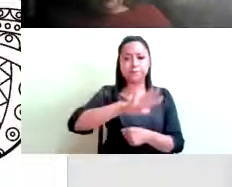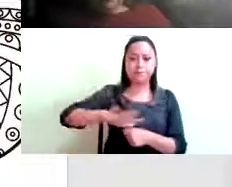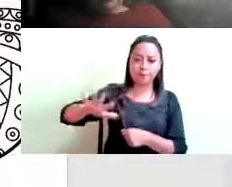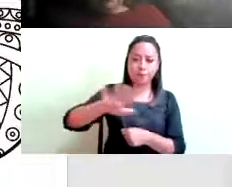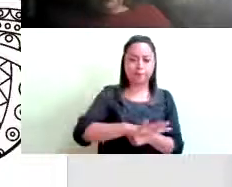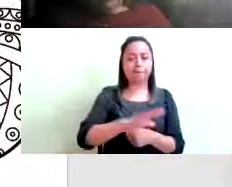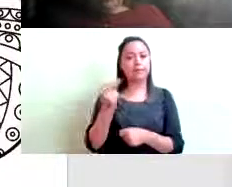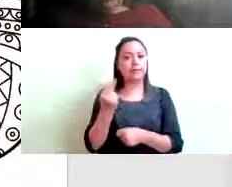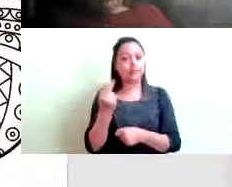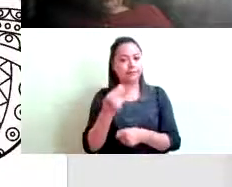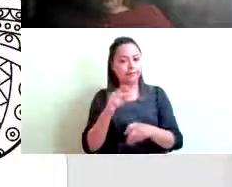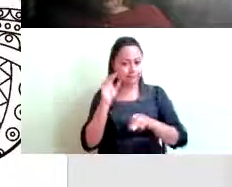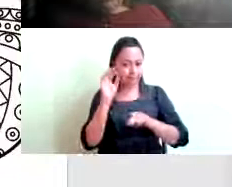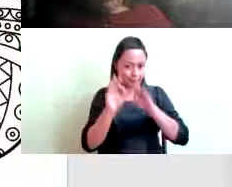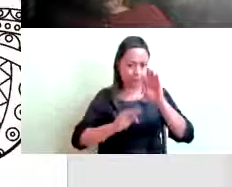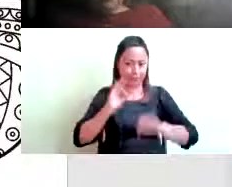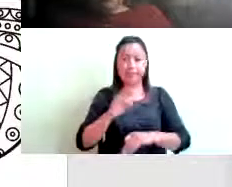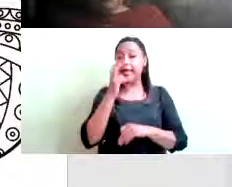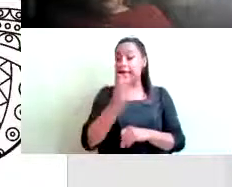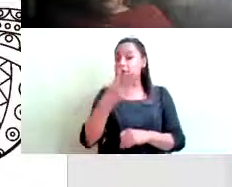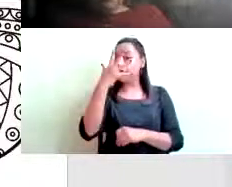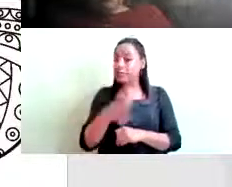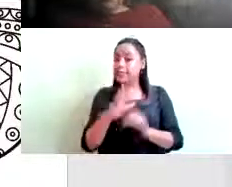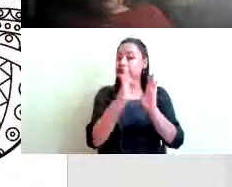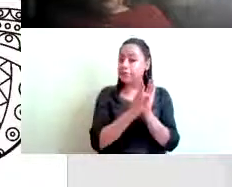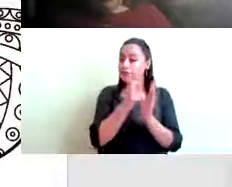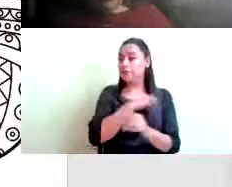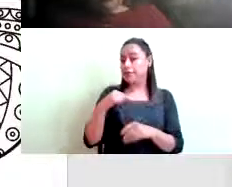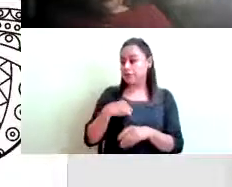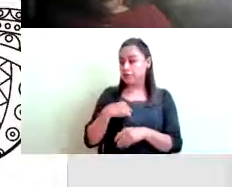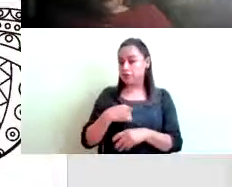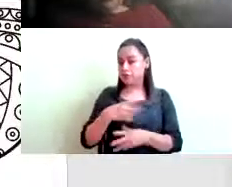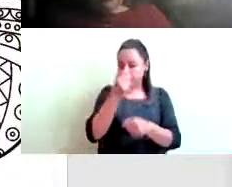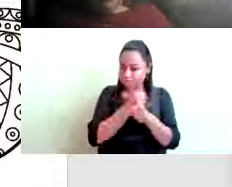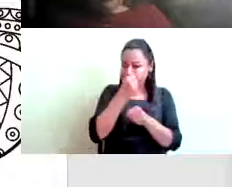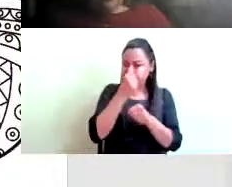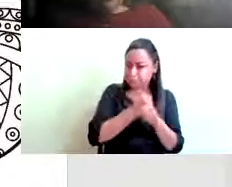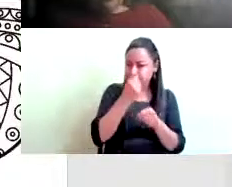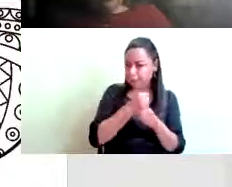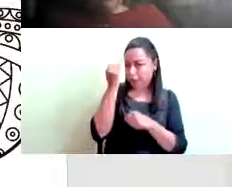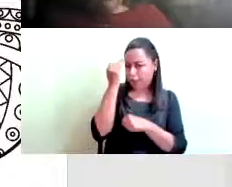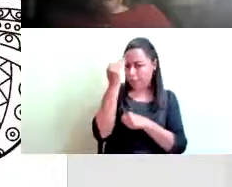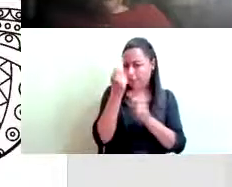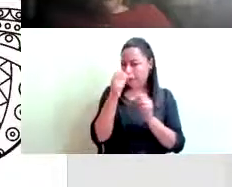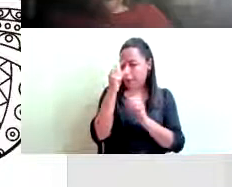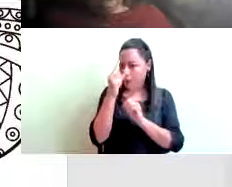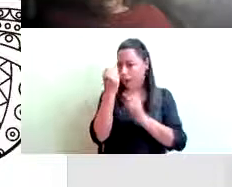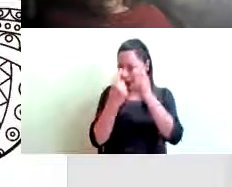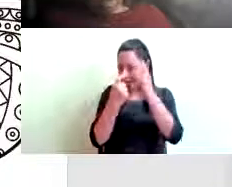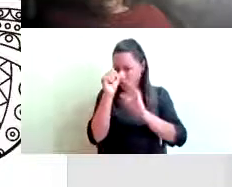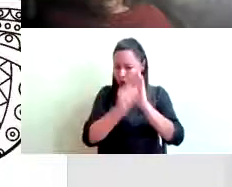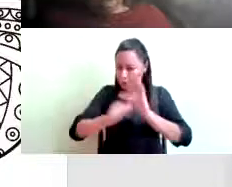tratar. Bien, estos son los 10 puntos que nosotros hemos pulido desde hace ya varios meses, que hemos